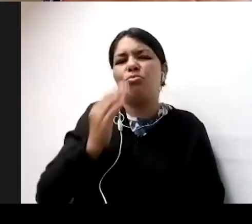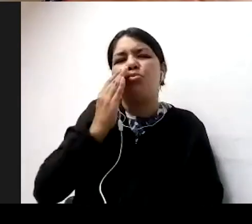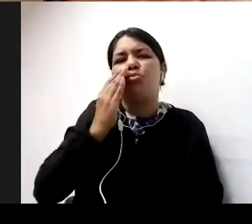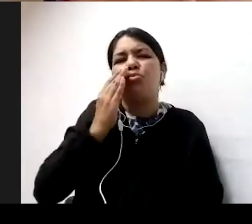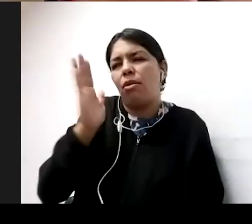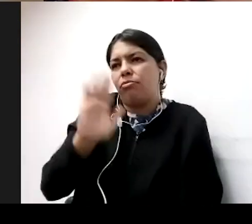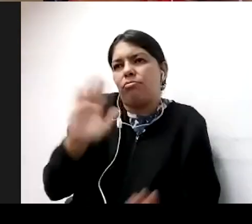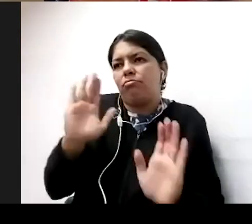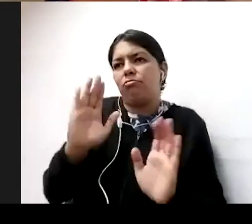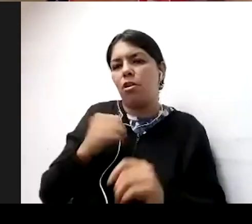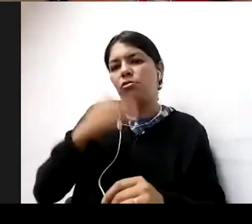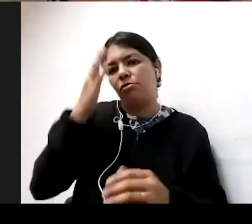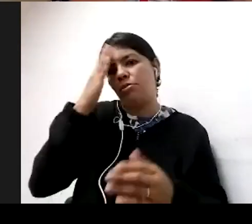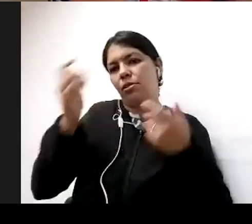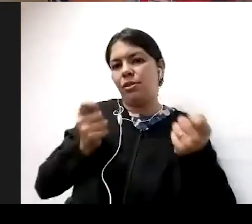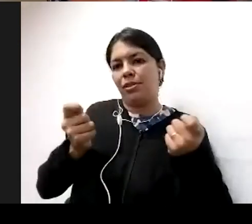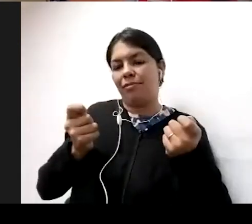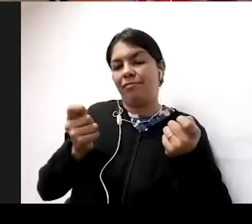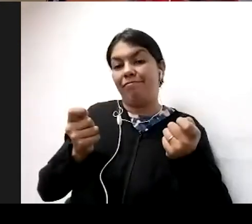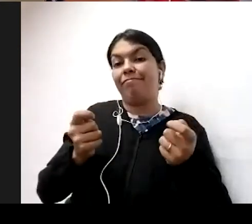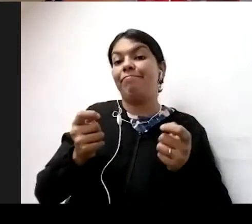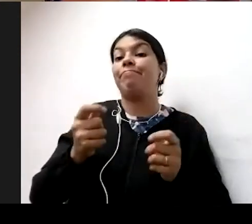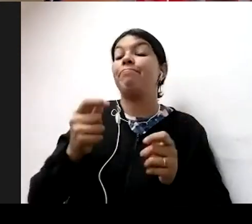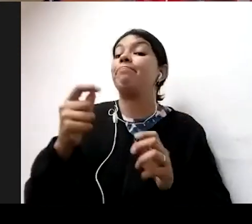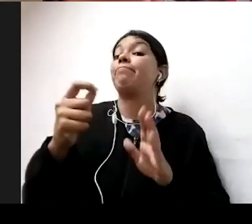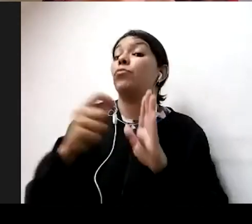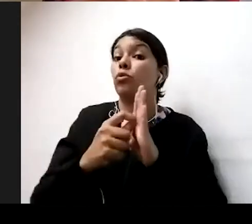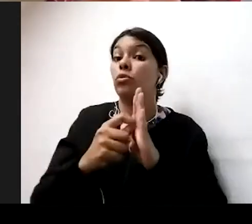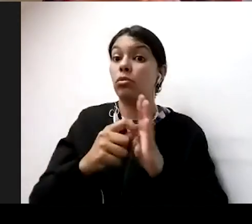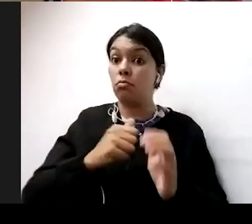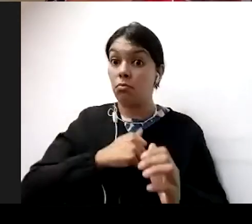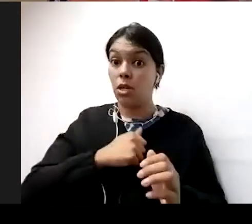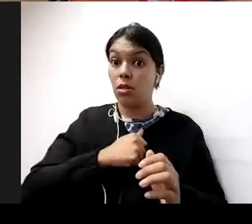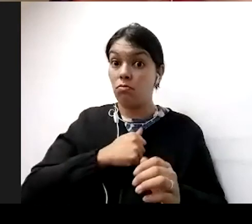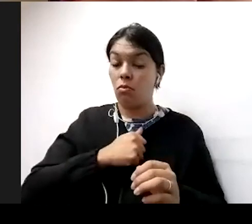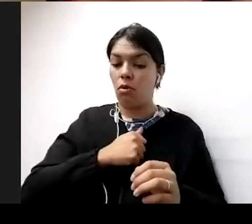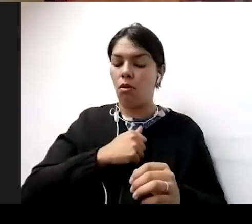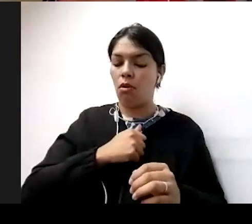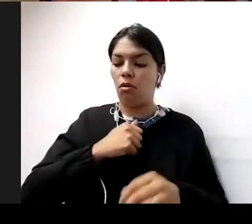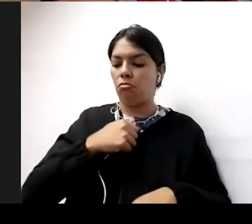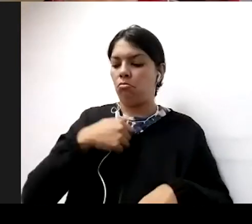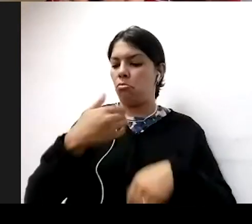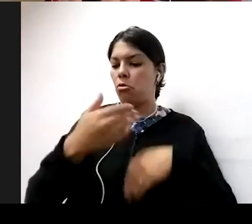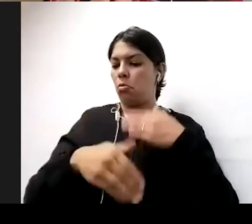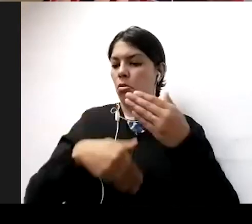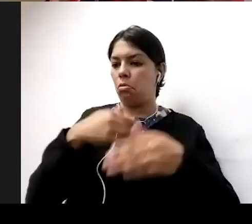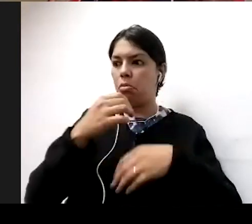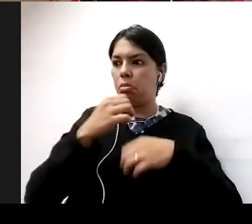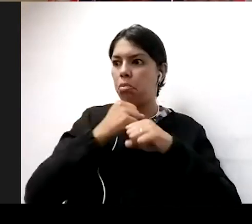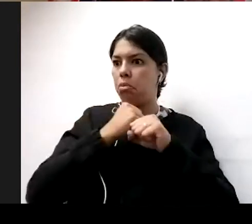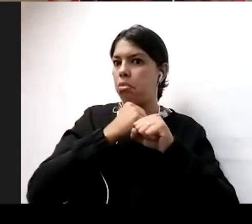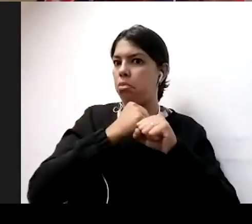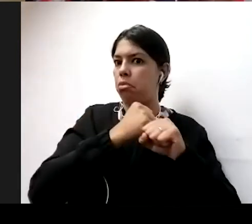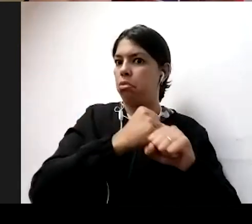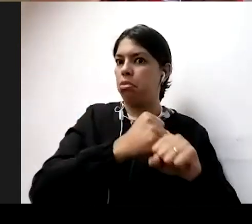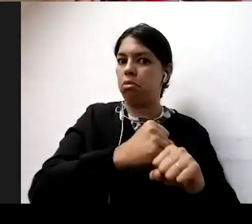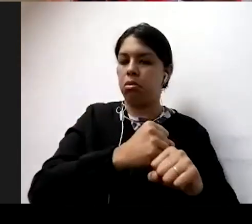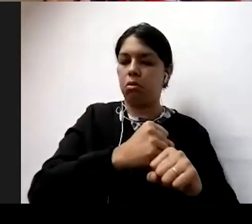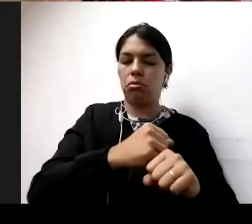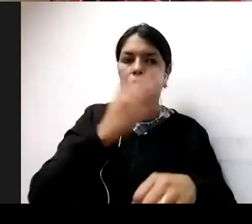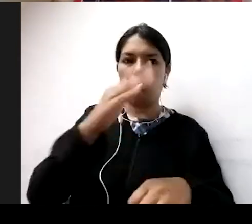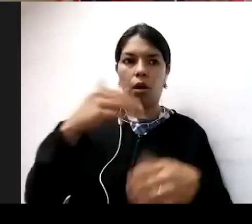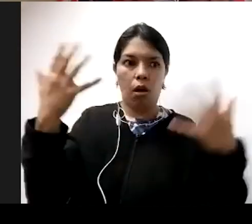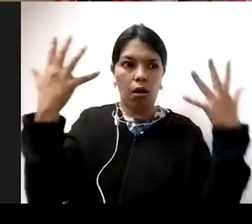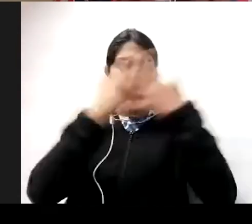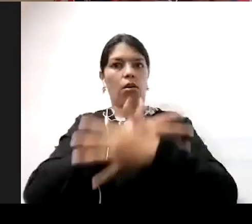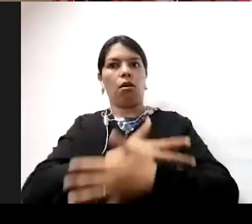Pero resulta que las personas no se dan cuenta en qué momento su consumo se convierte en una adicción y empieza a